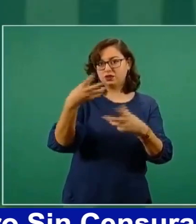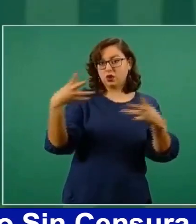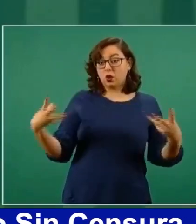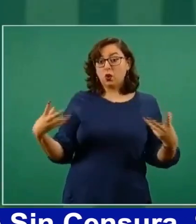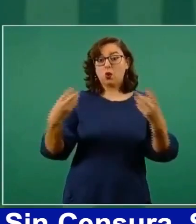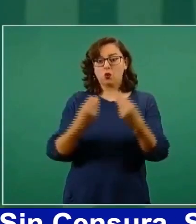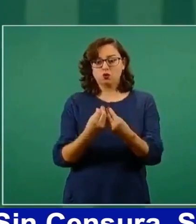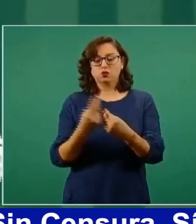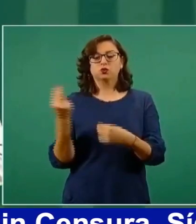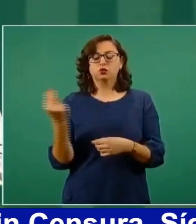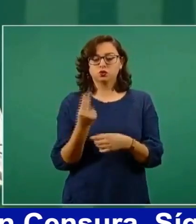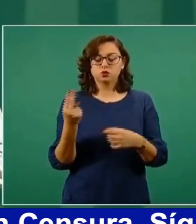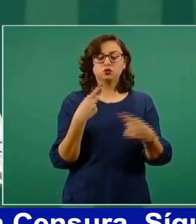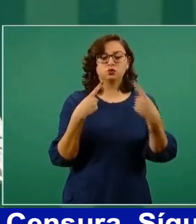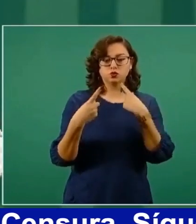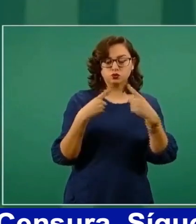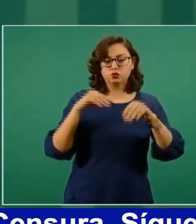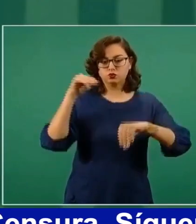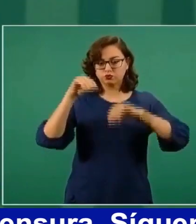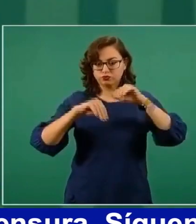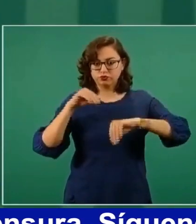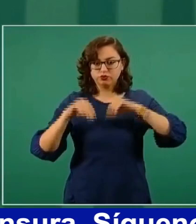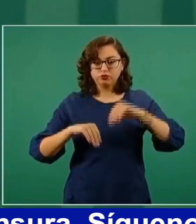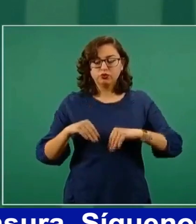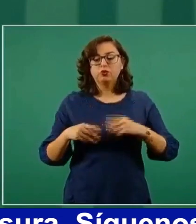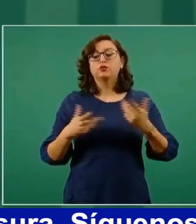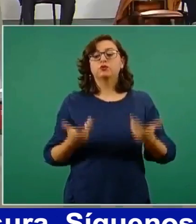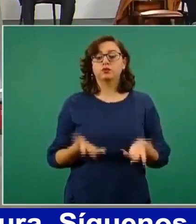varias aristas que precisamente fueron